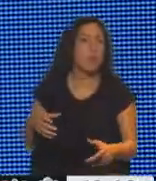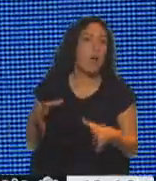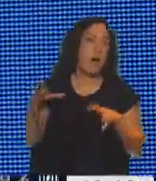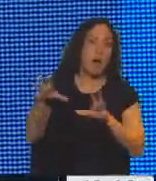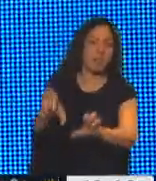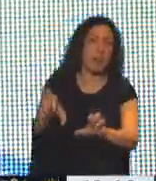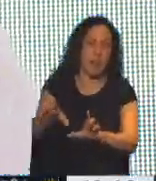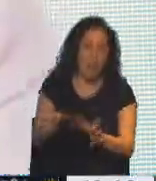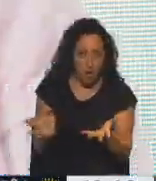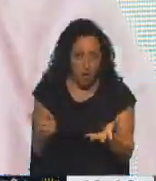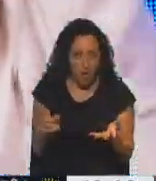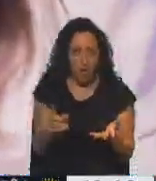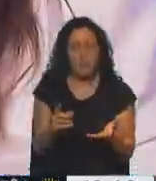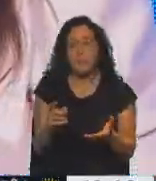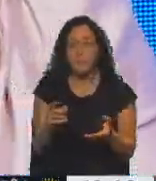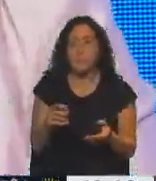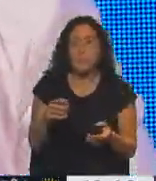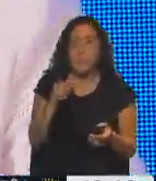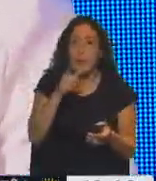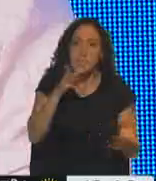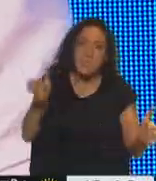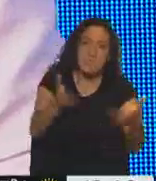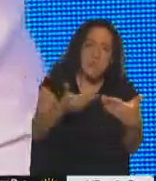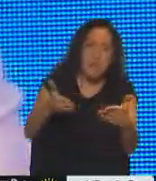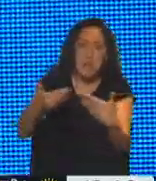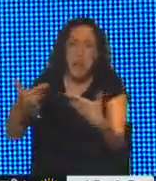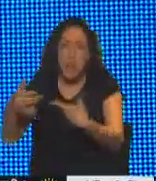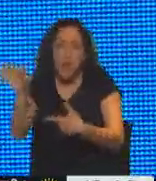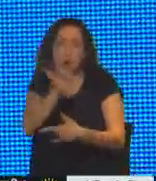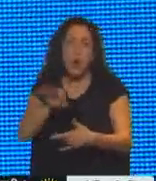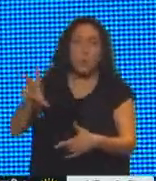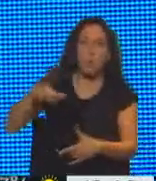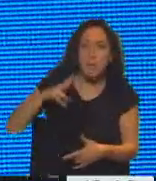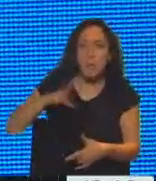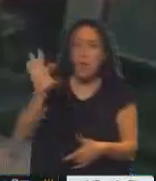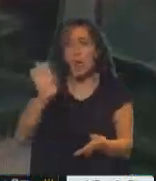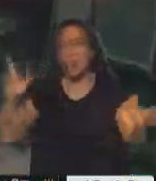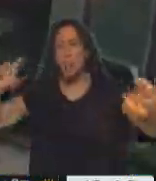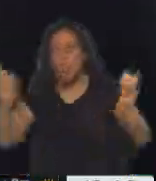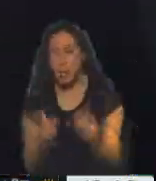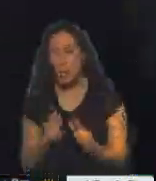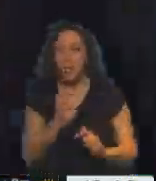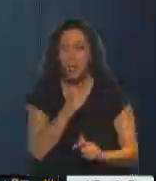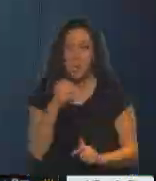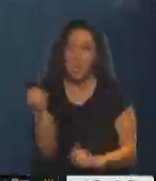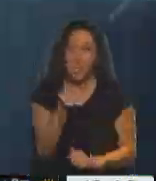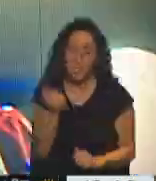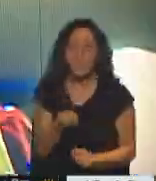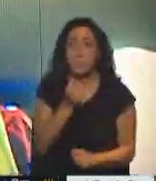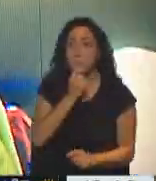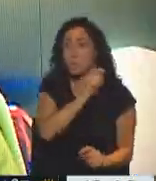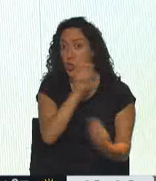que escuchamos es que hay que proceder a cerrarlos, o a privatizarlos o a achicarlos. Y privatizar,